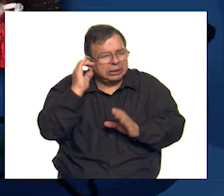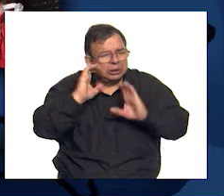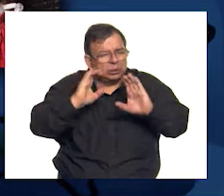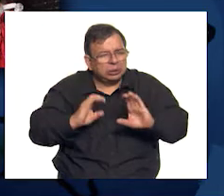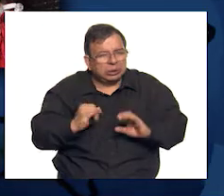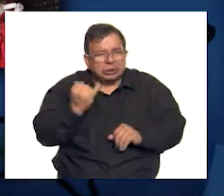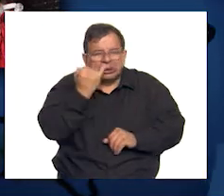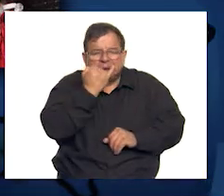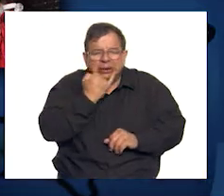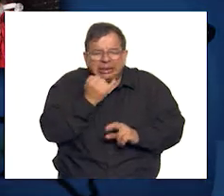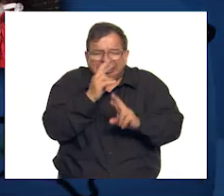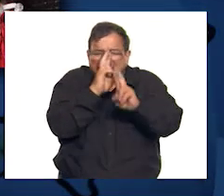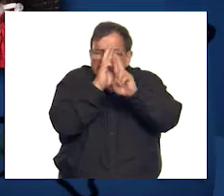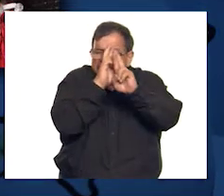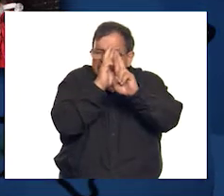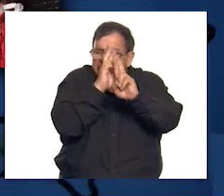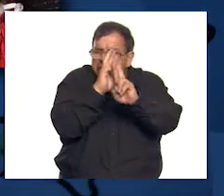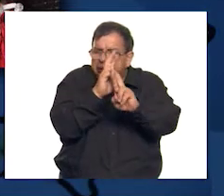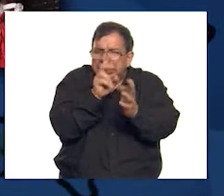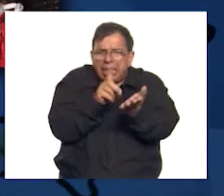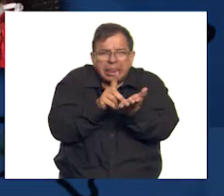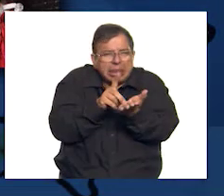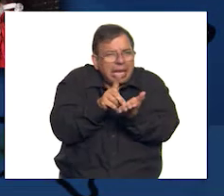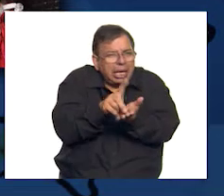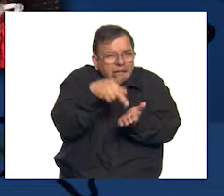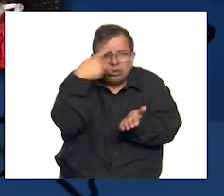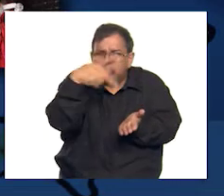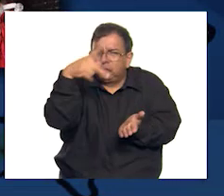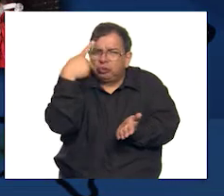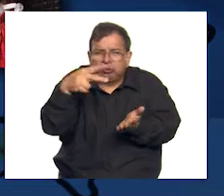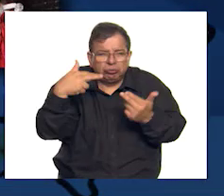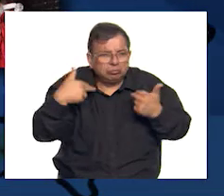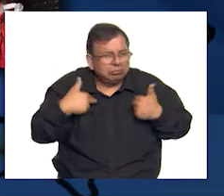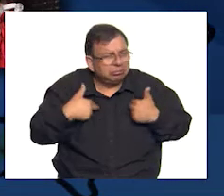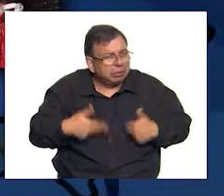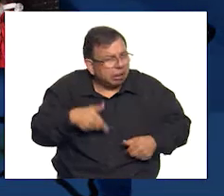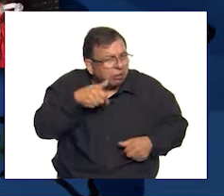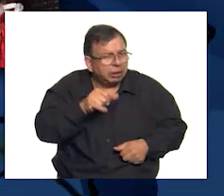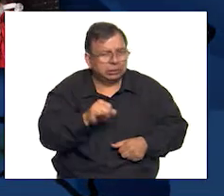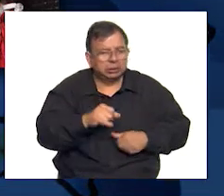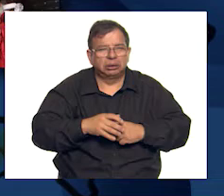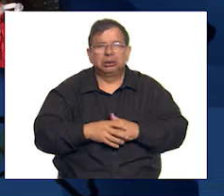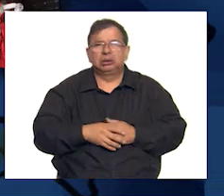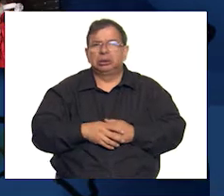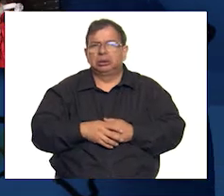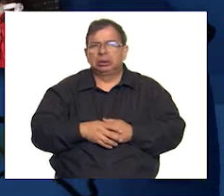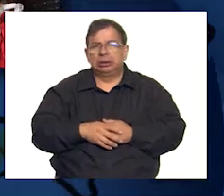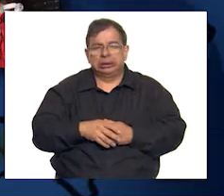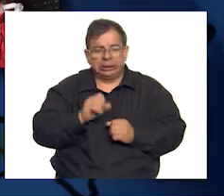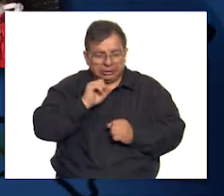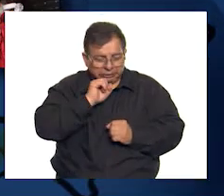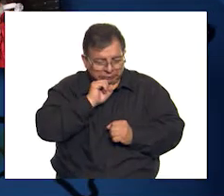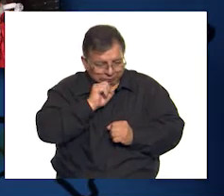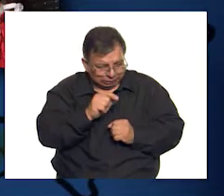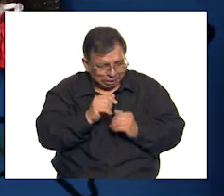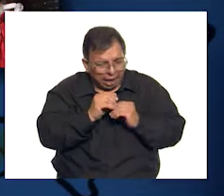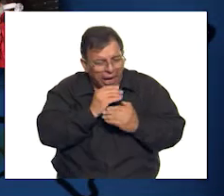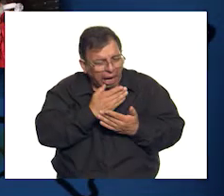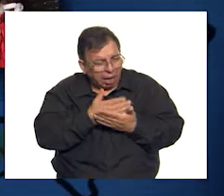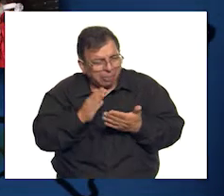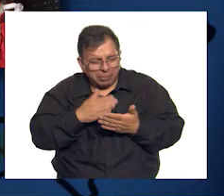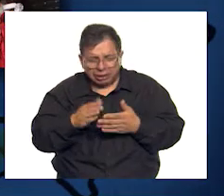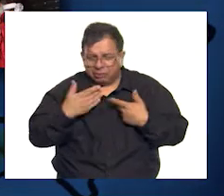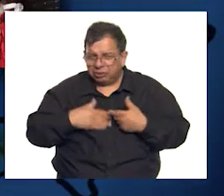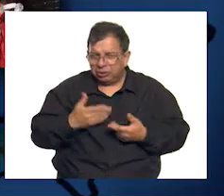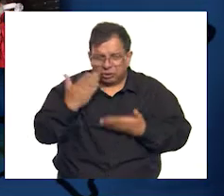merecen ser respetadas como parte de sus derechos humanos. En efecto, además, y por encima de las consideraciones de los